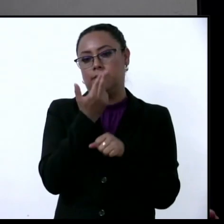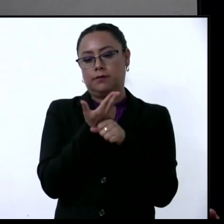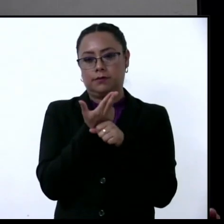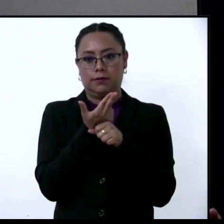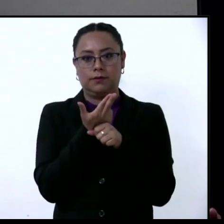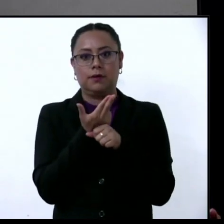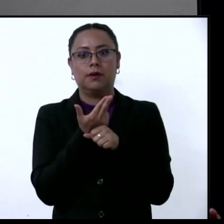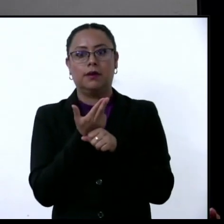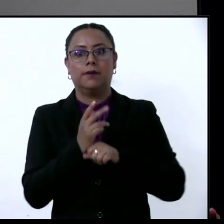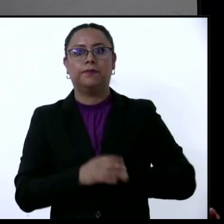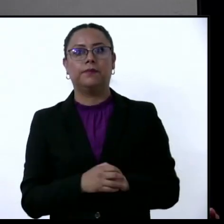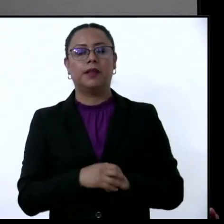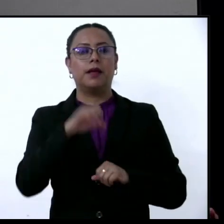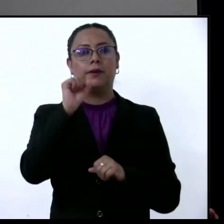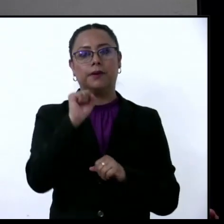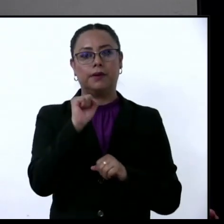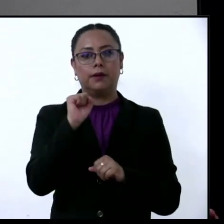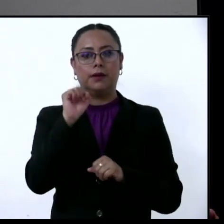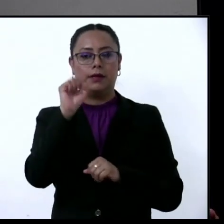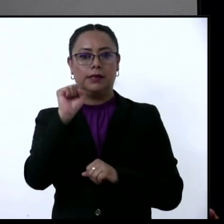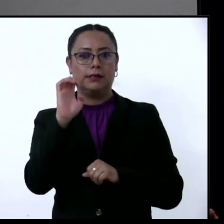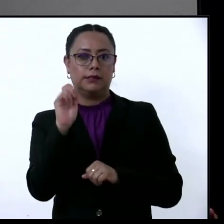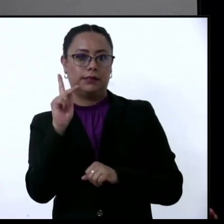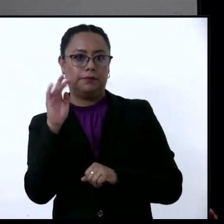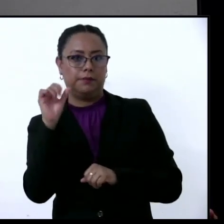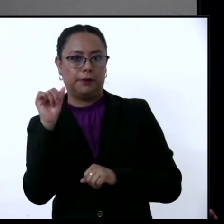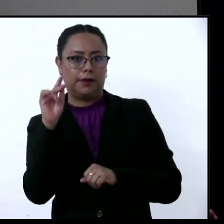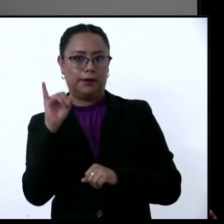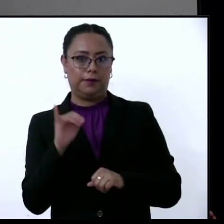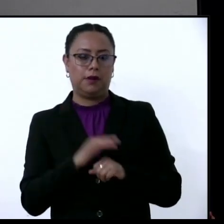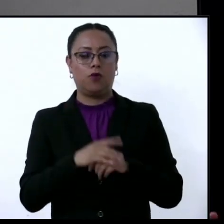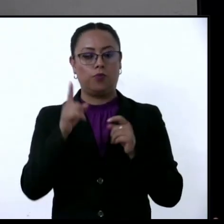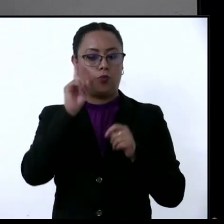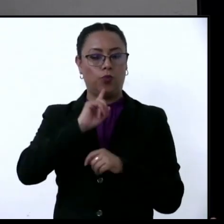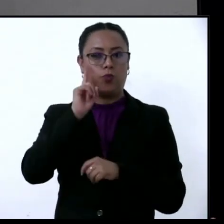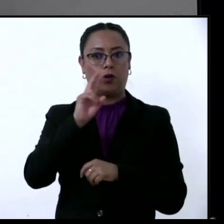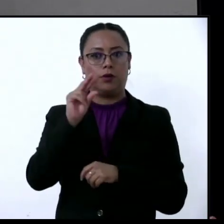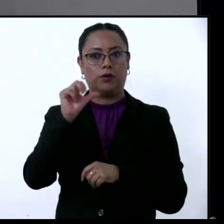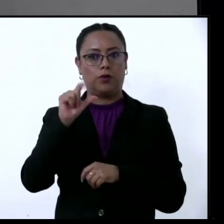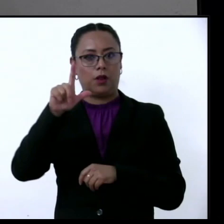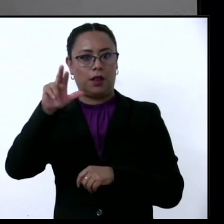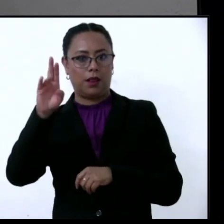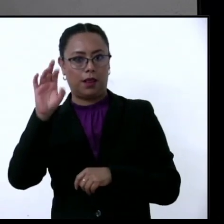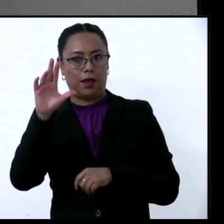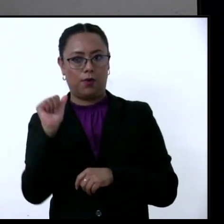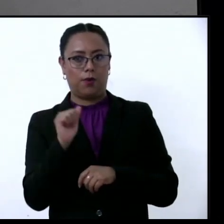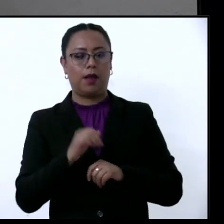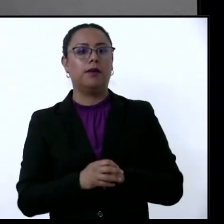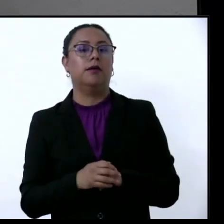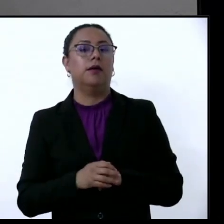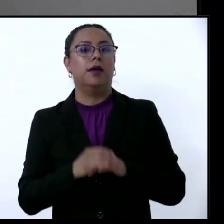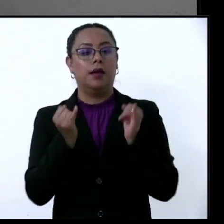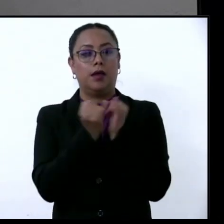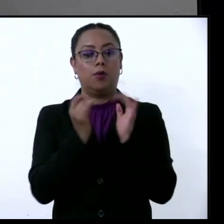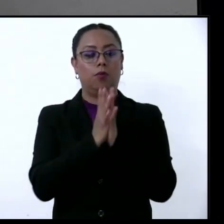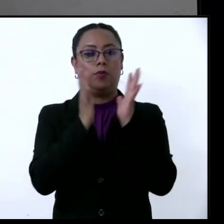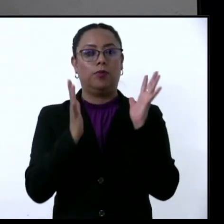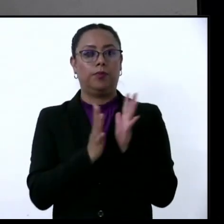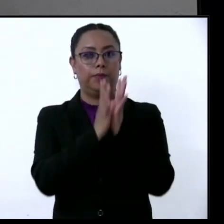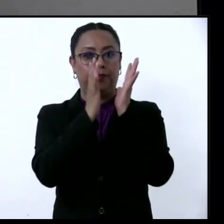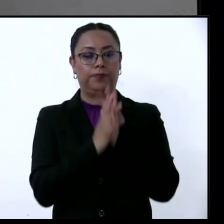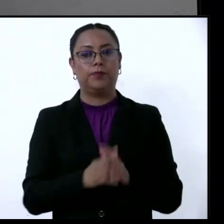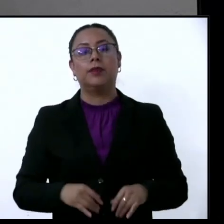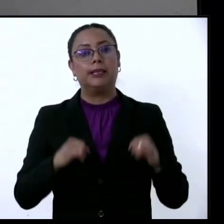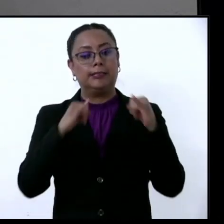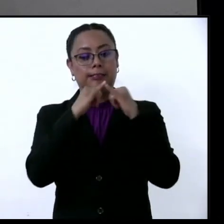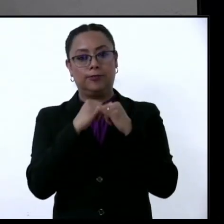Pueblos y Barrios de la Ciudad de México, con la doctora Laura Itan, con la participación también del Instituto de Capacitación para